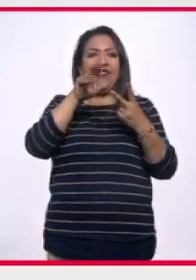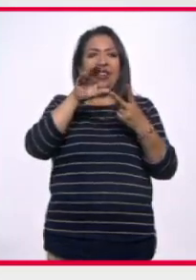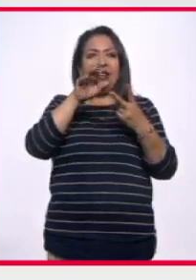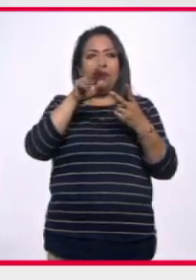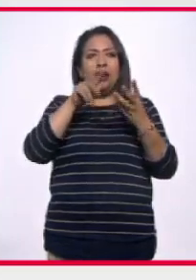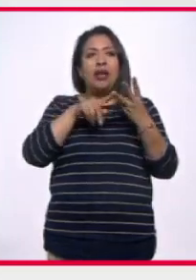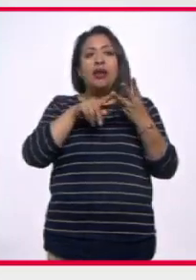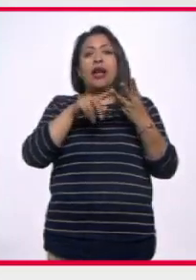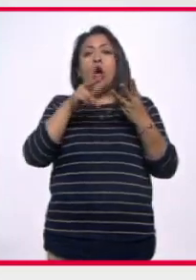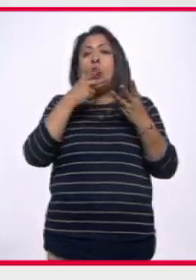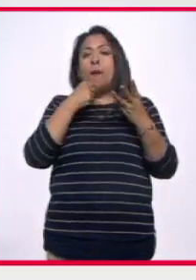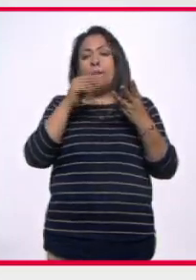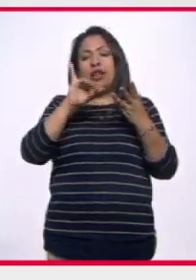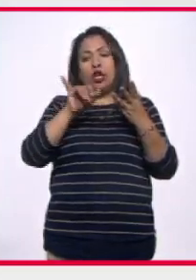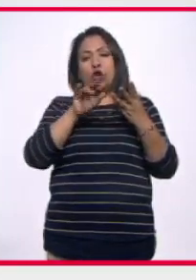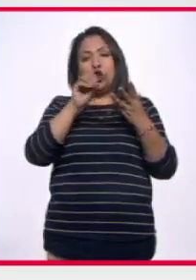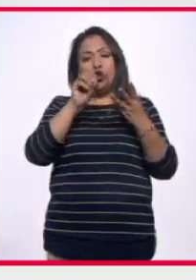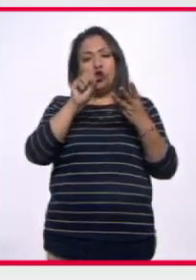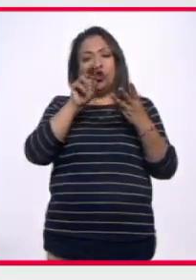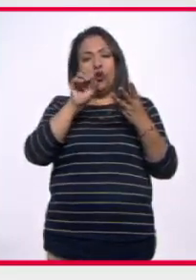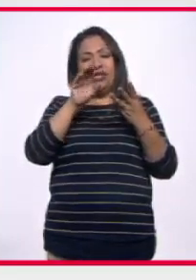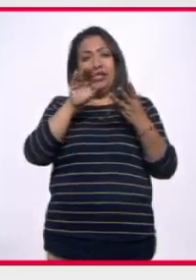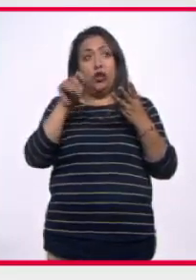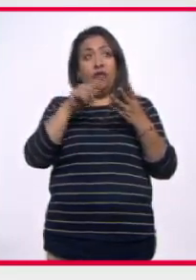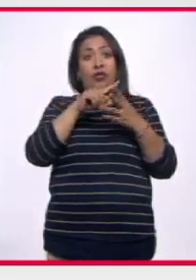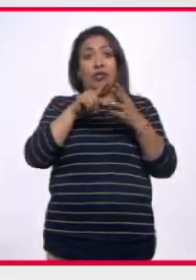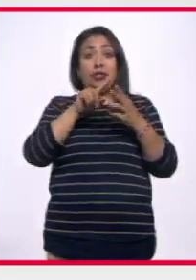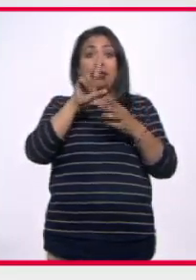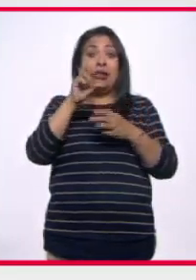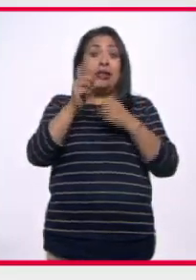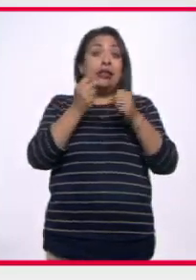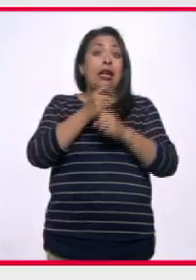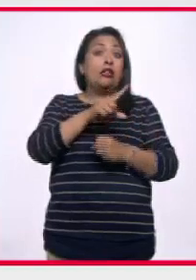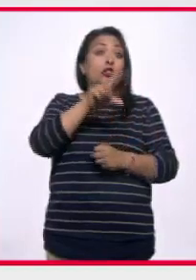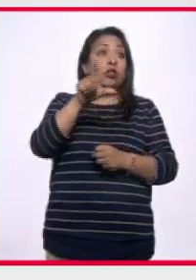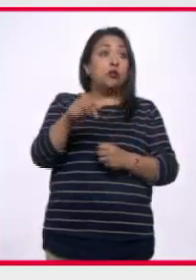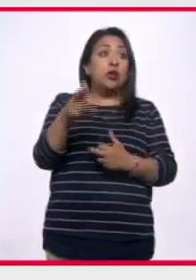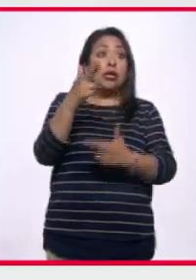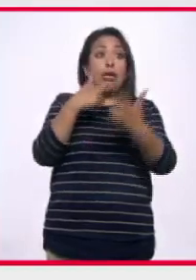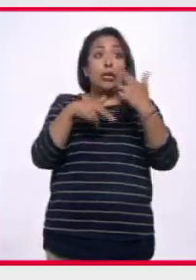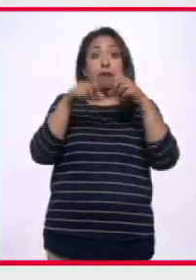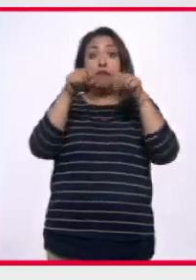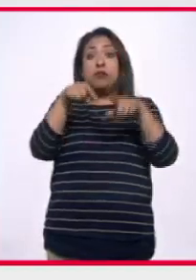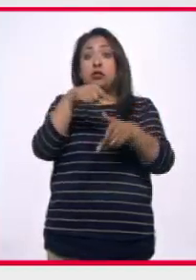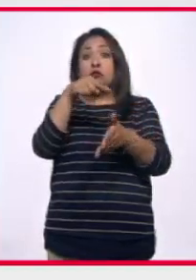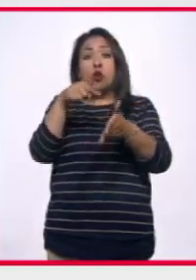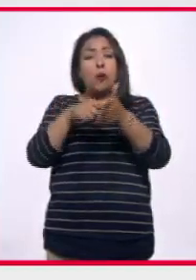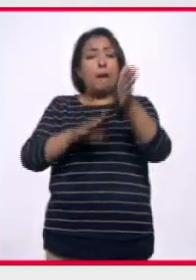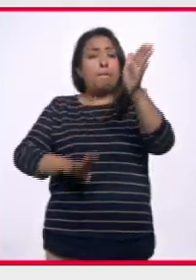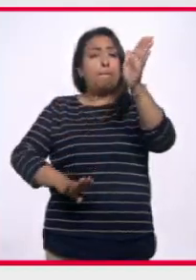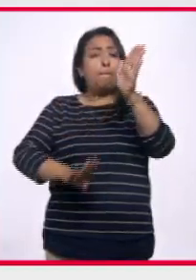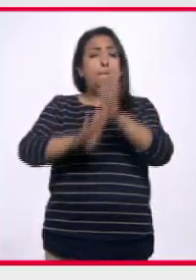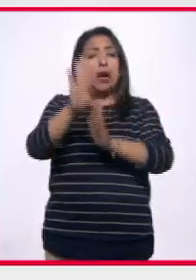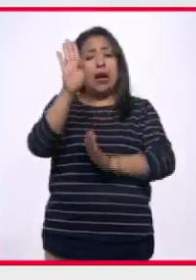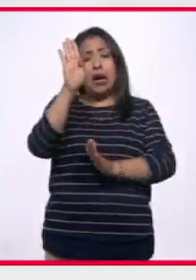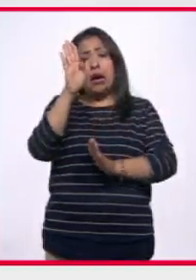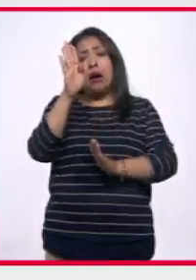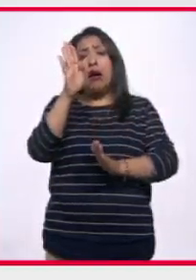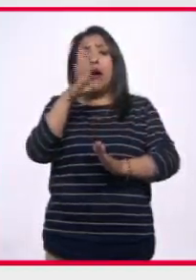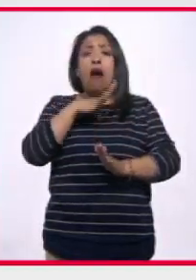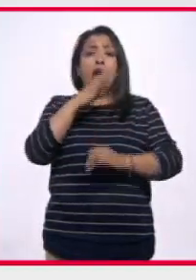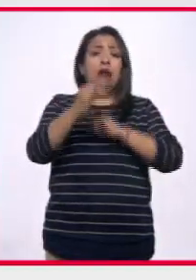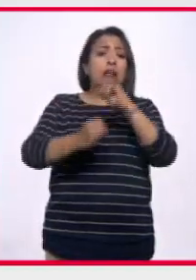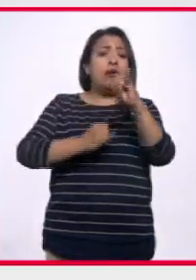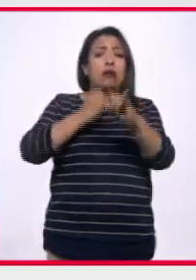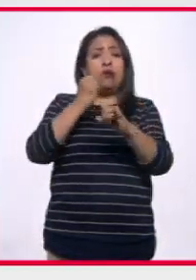y el barítono josué cerón tres lustros después regresan al escenario que catapultó sus trayectorias a nivel